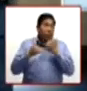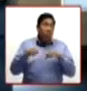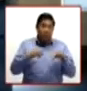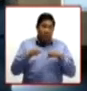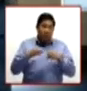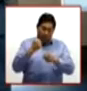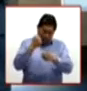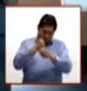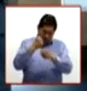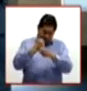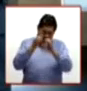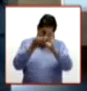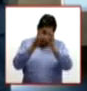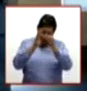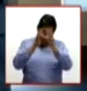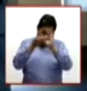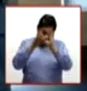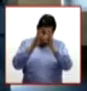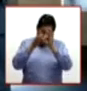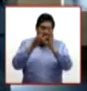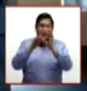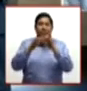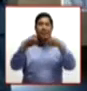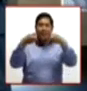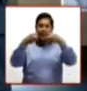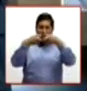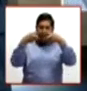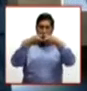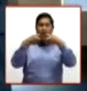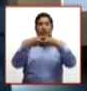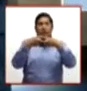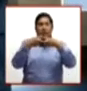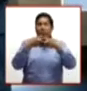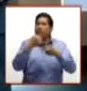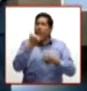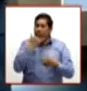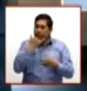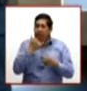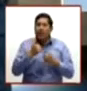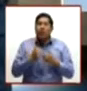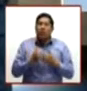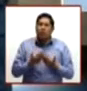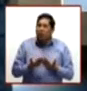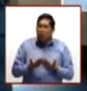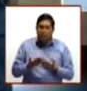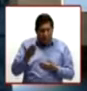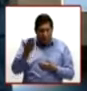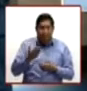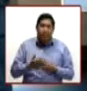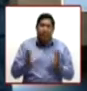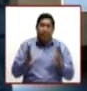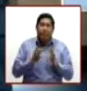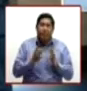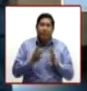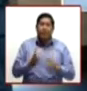realizando, trabajos en el sector de electrificación, qué causó el accidente. Héctor Uriarte, ¿estás con